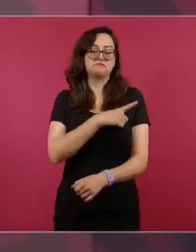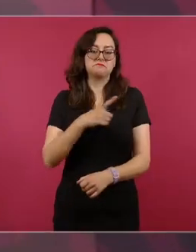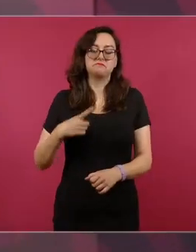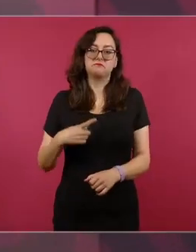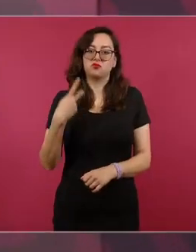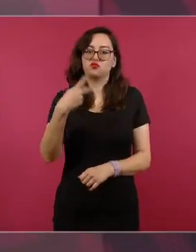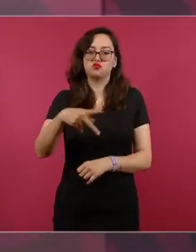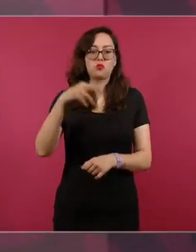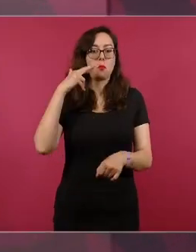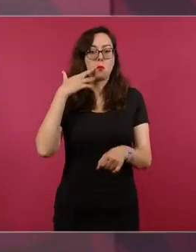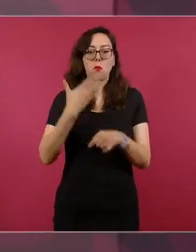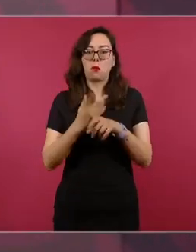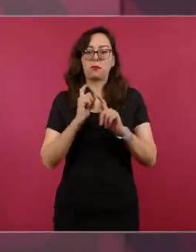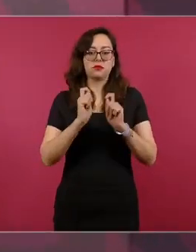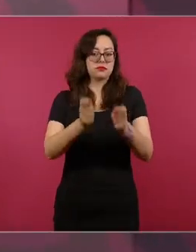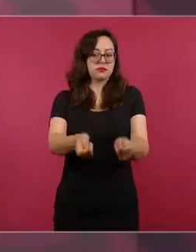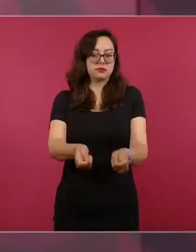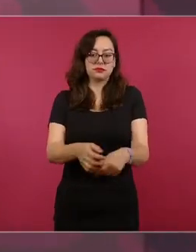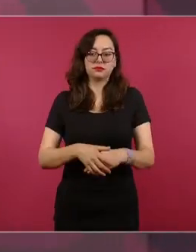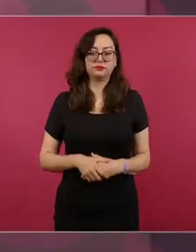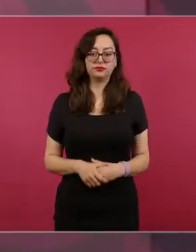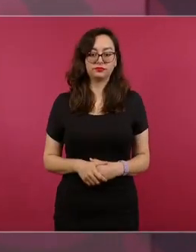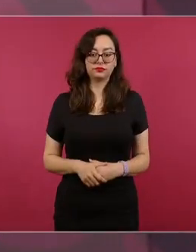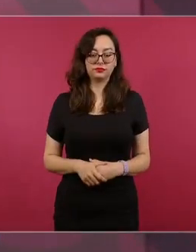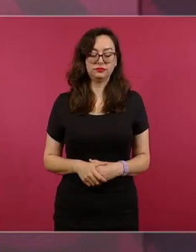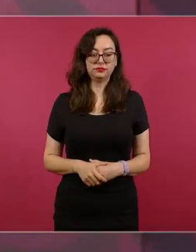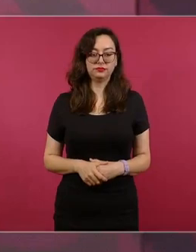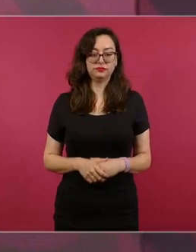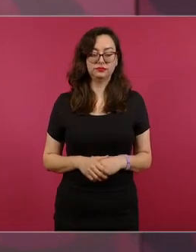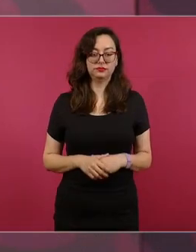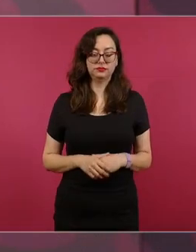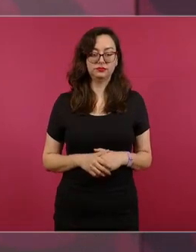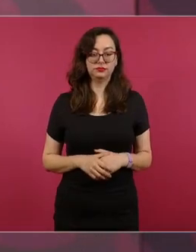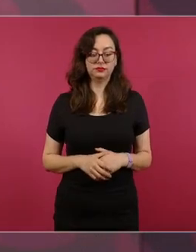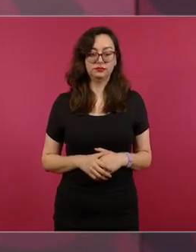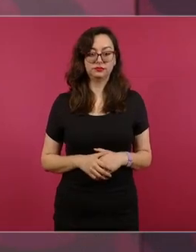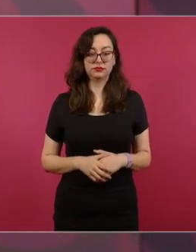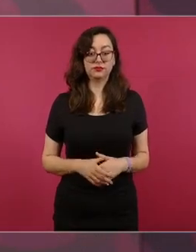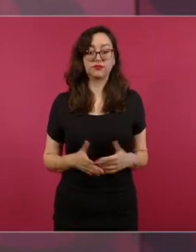la gente conozca la historia.